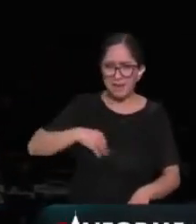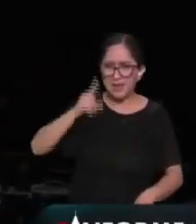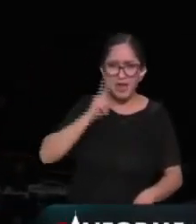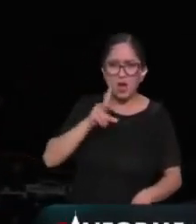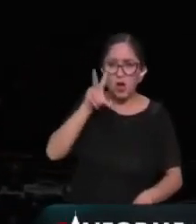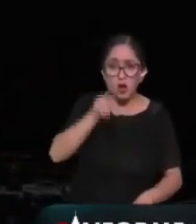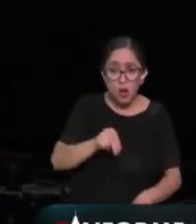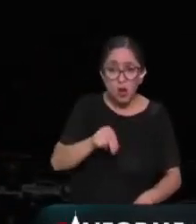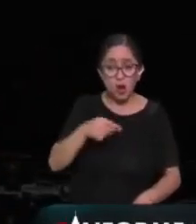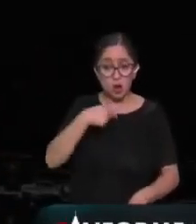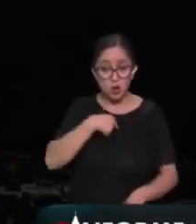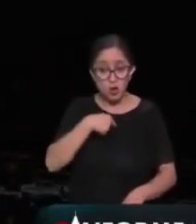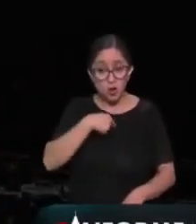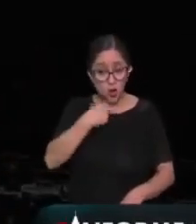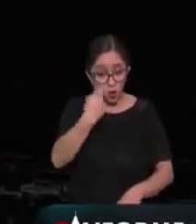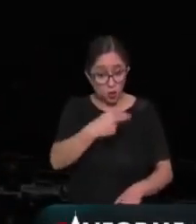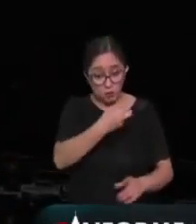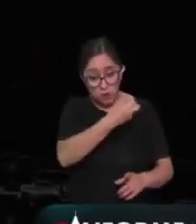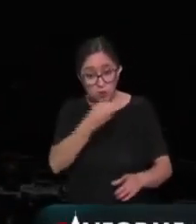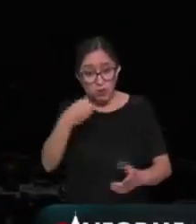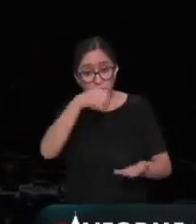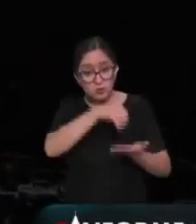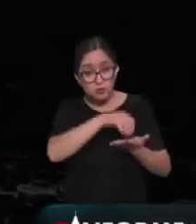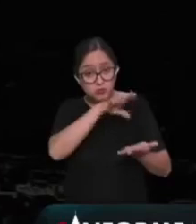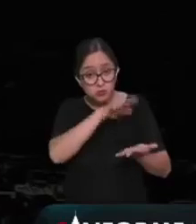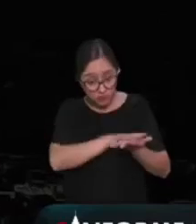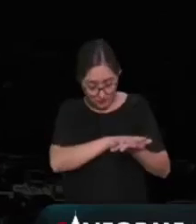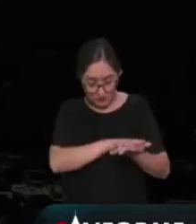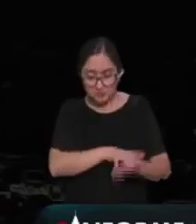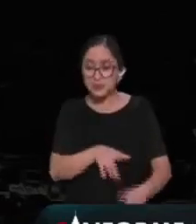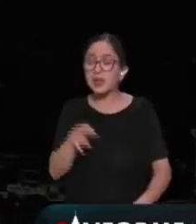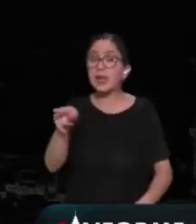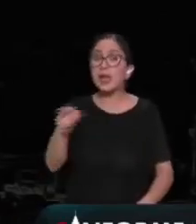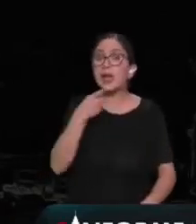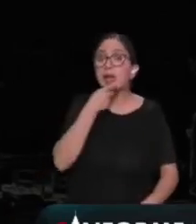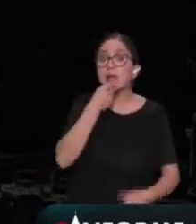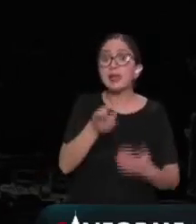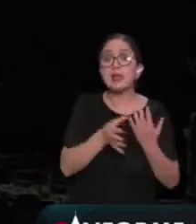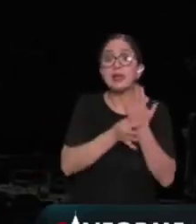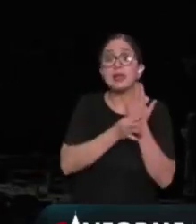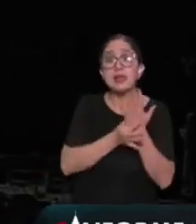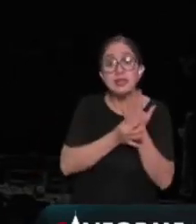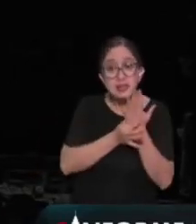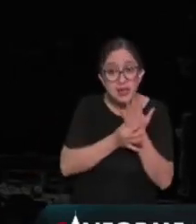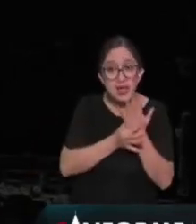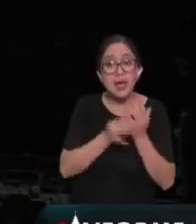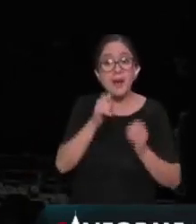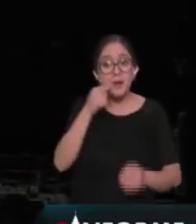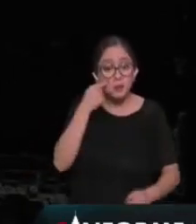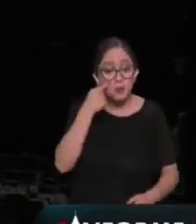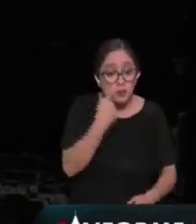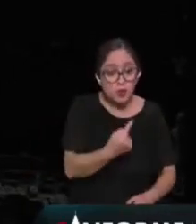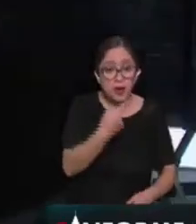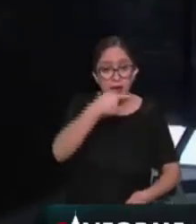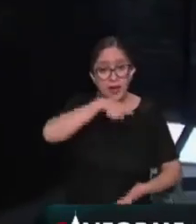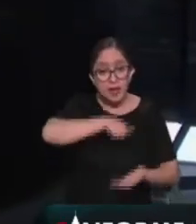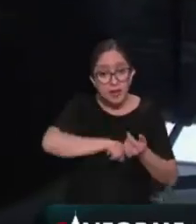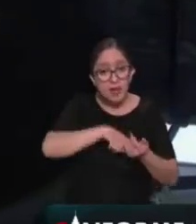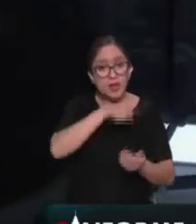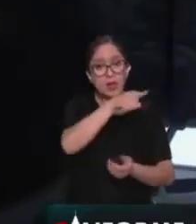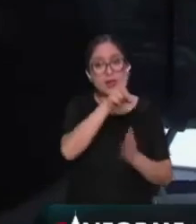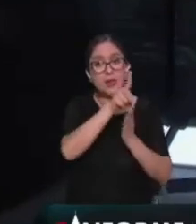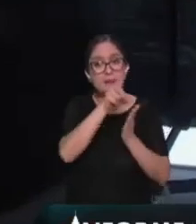quedó asentado como yo lo declaré. En la sentencia dice que se encontró en mi departamento la